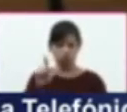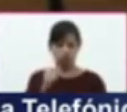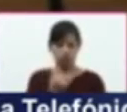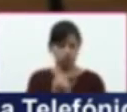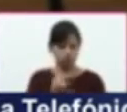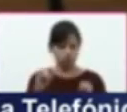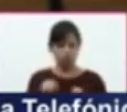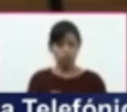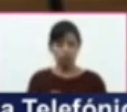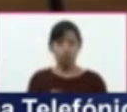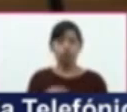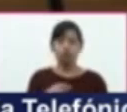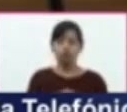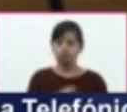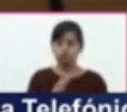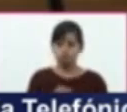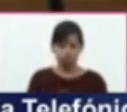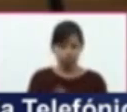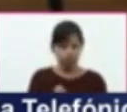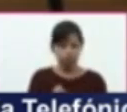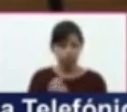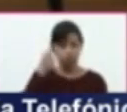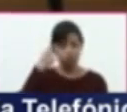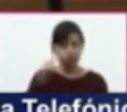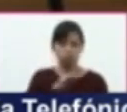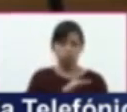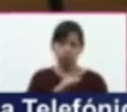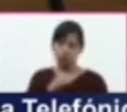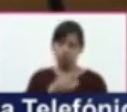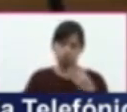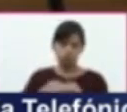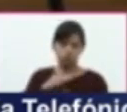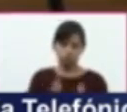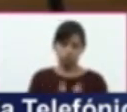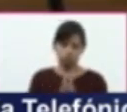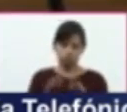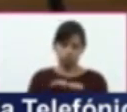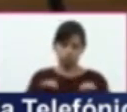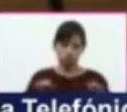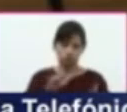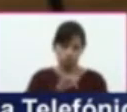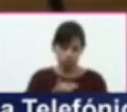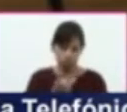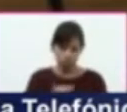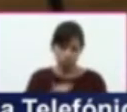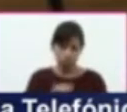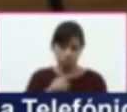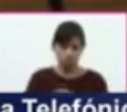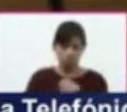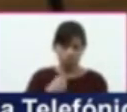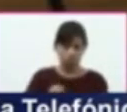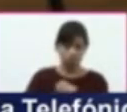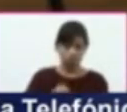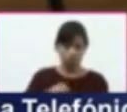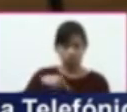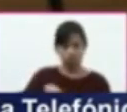se enterara. Hoy, al ser cuestionado Jaime Rivera, consejero del INE, el señor se le trababa